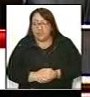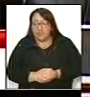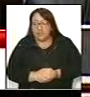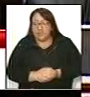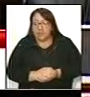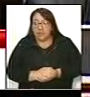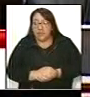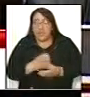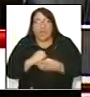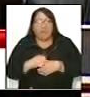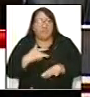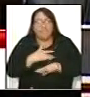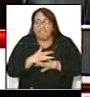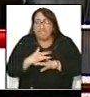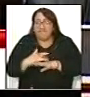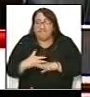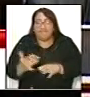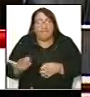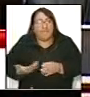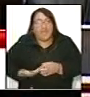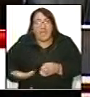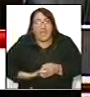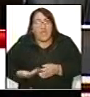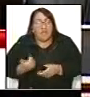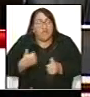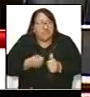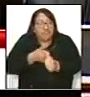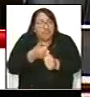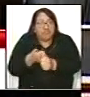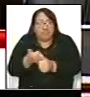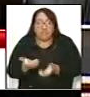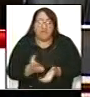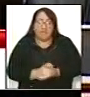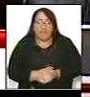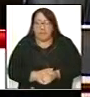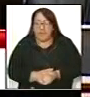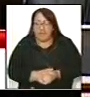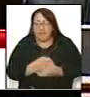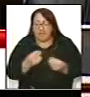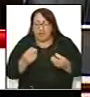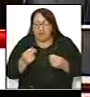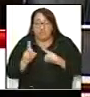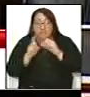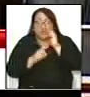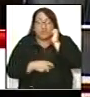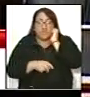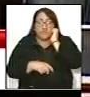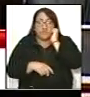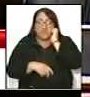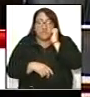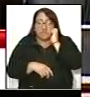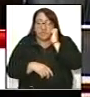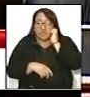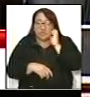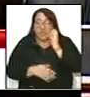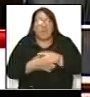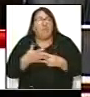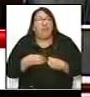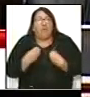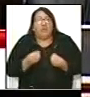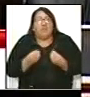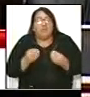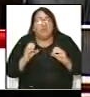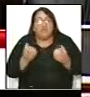en la desolación, el hambre y la persecución. Muchos se preguntan por qué